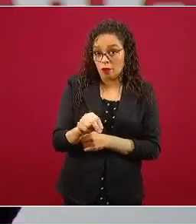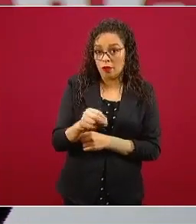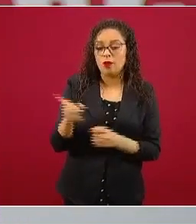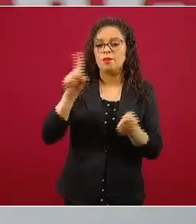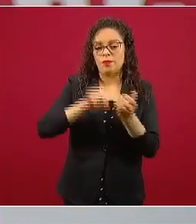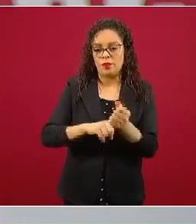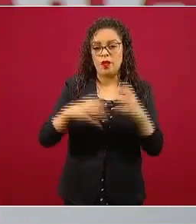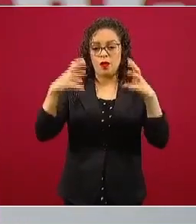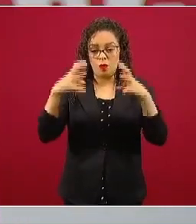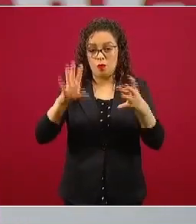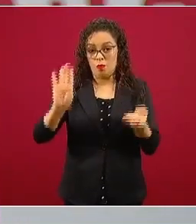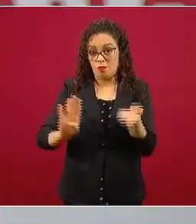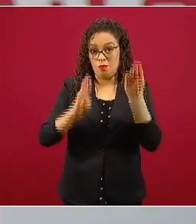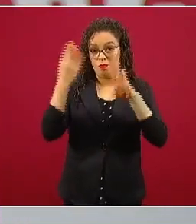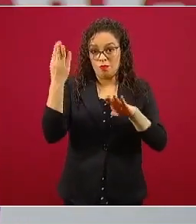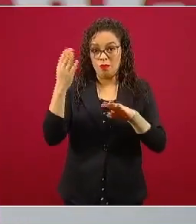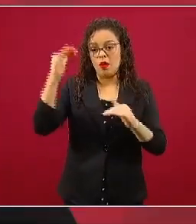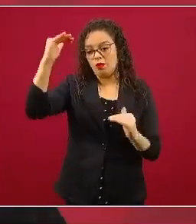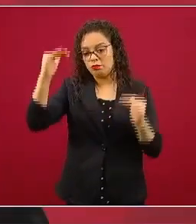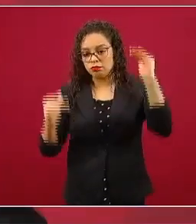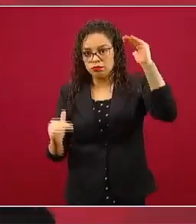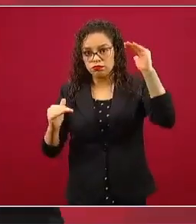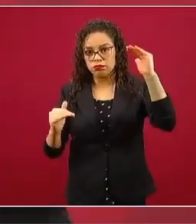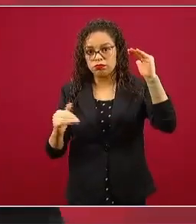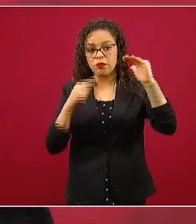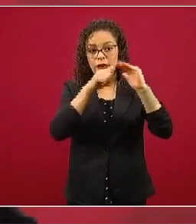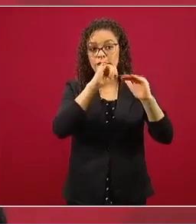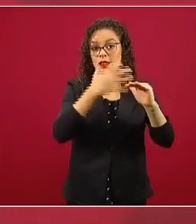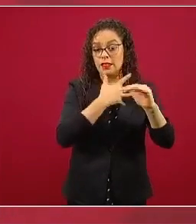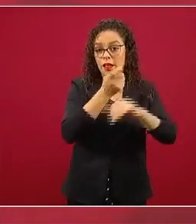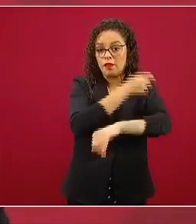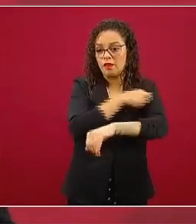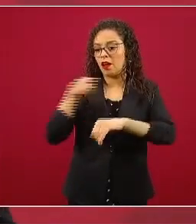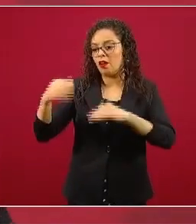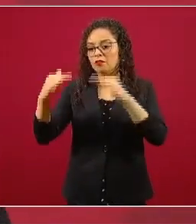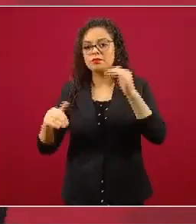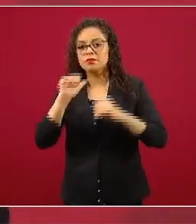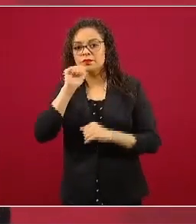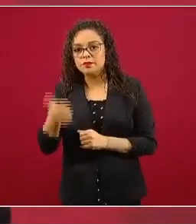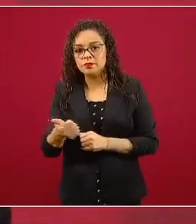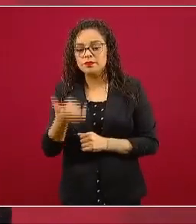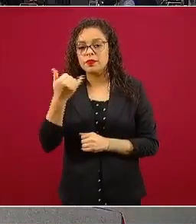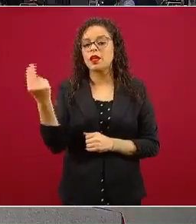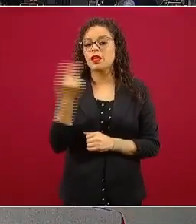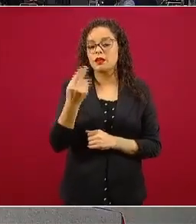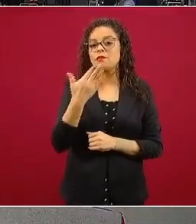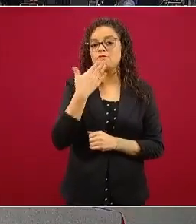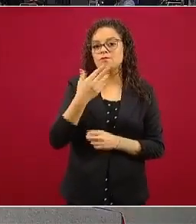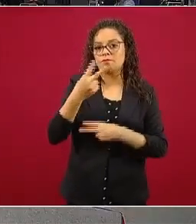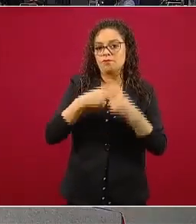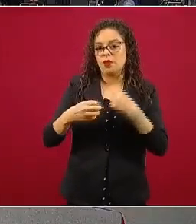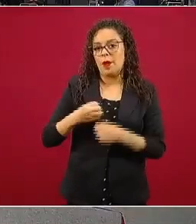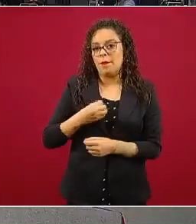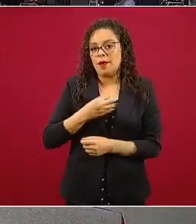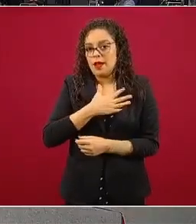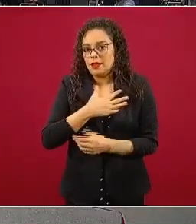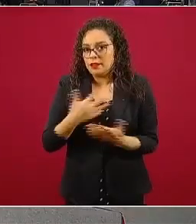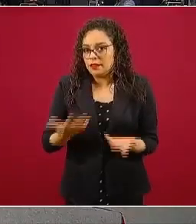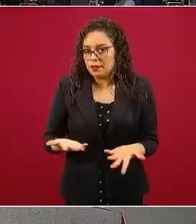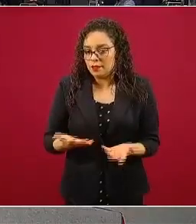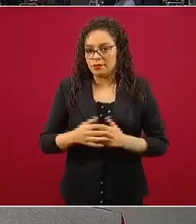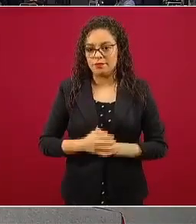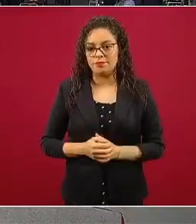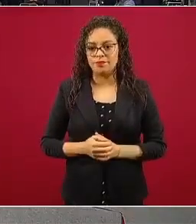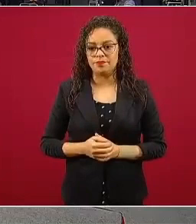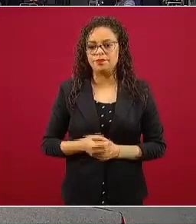vidas y tiene que ver con bienestar. Entonces, por eso es una lucha importante para México. Sí, pero yo me refería a que si se está ampliando a